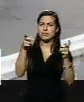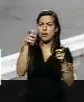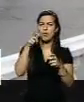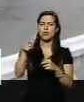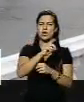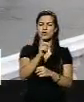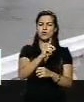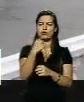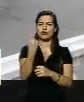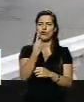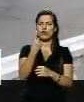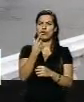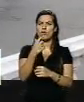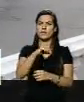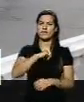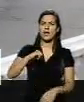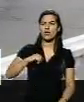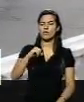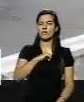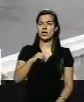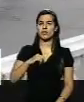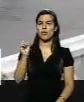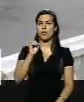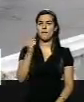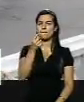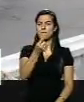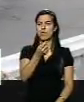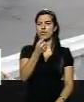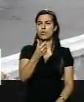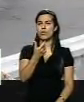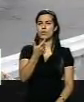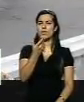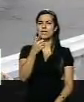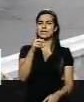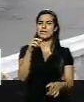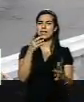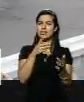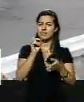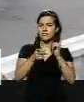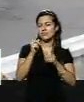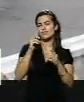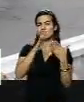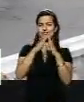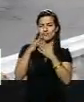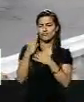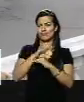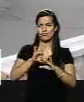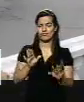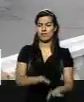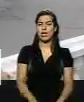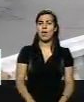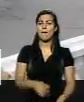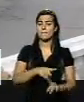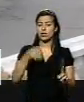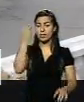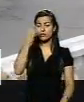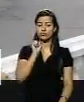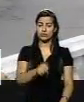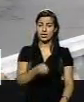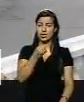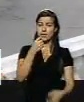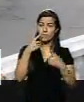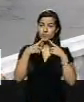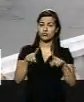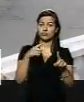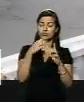para todos, para aquellos medios privados y algunas pocos para los medios alternativos, comunitarios. Pero sí entraría en beneficio dentro